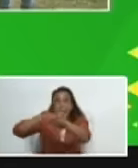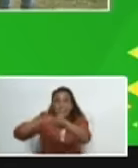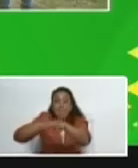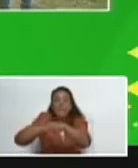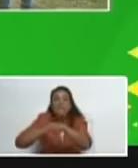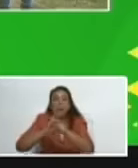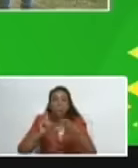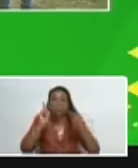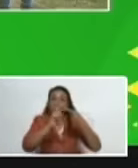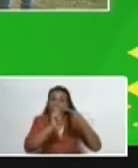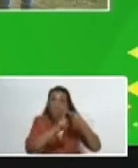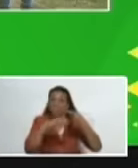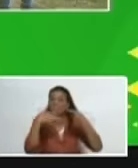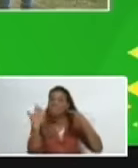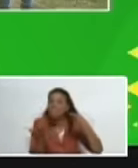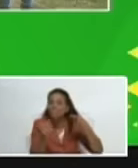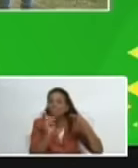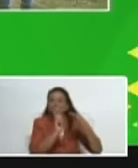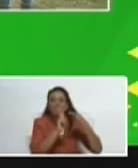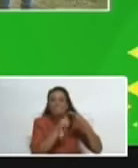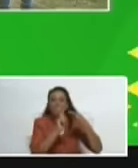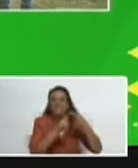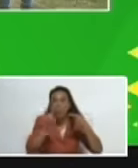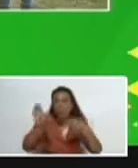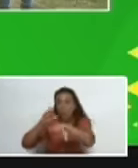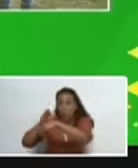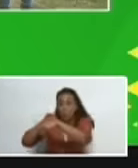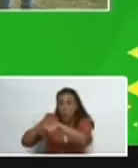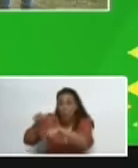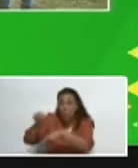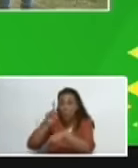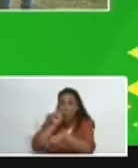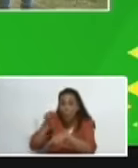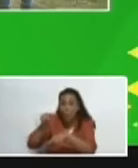en primer lugar, José Rafael Rodríguez,